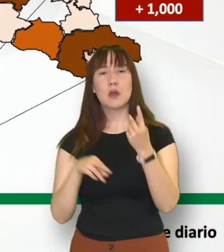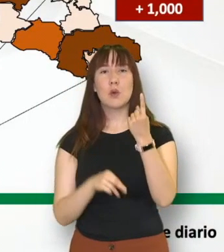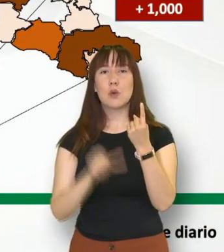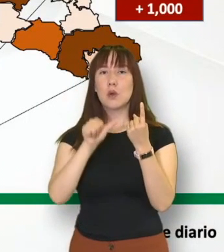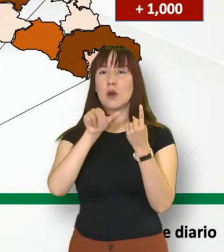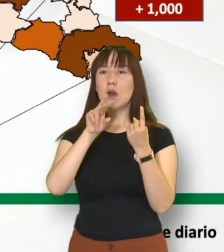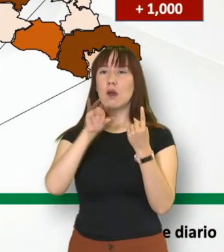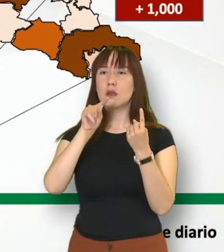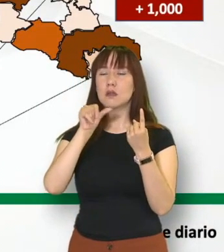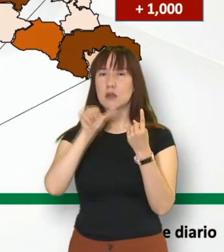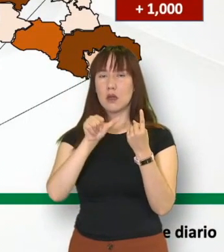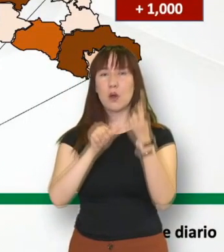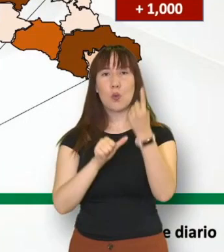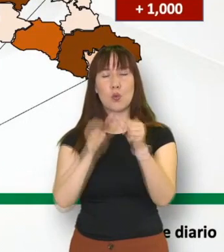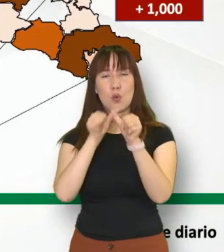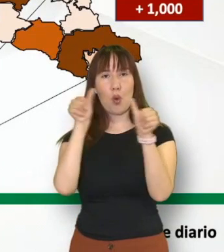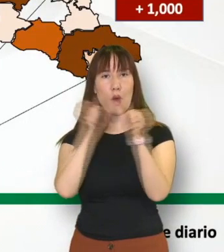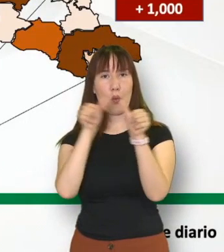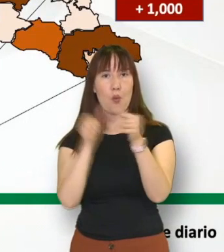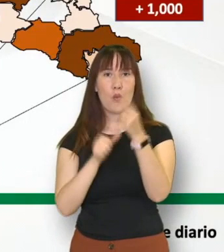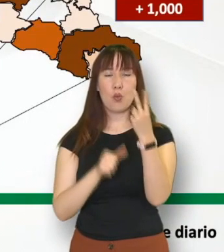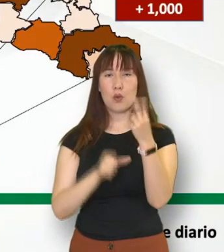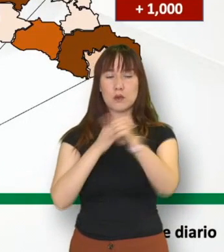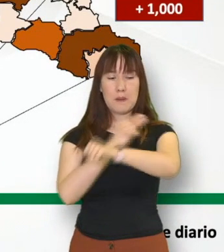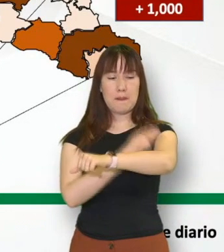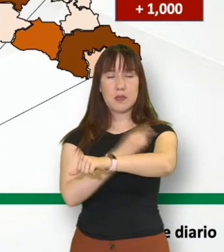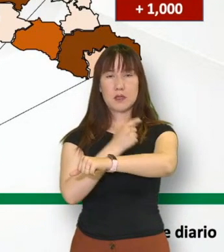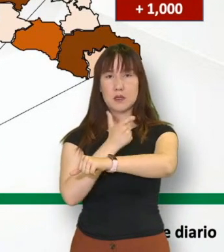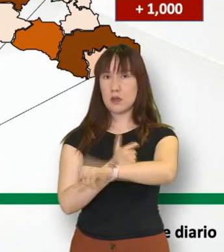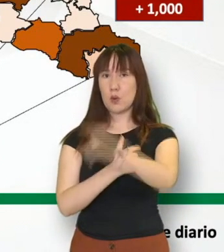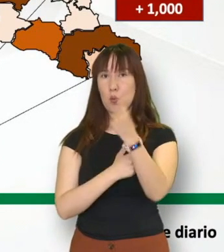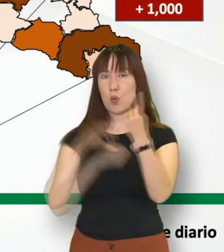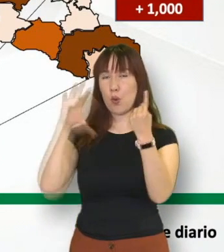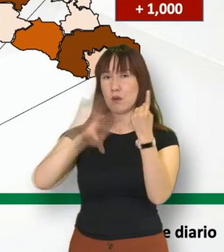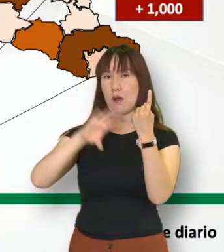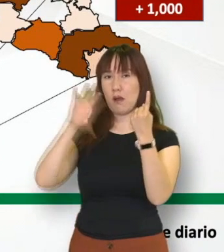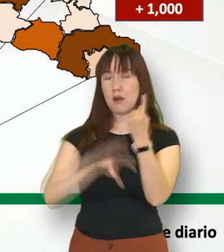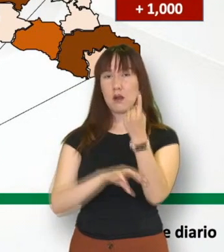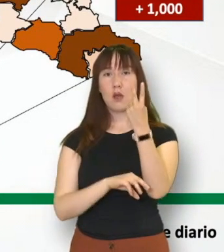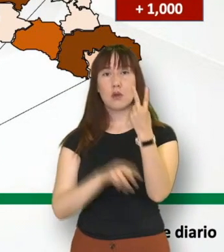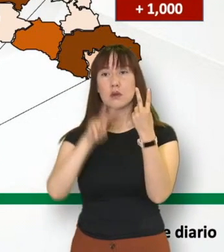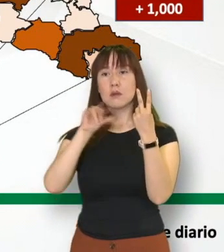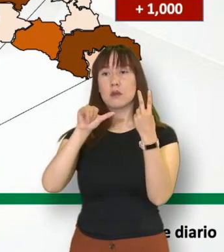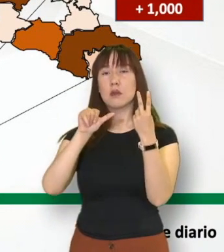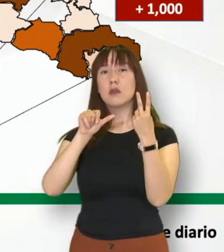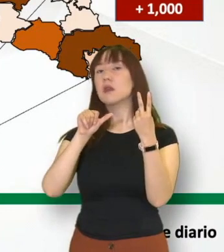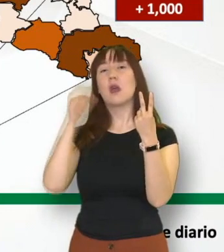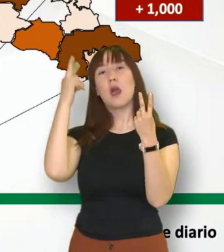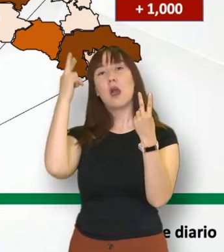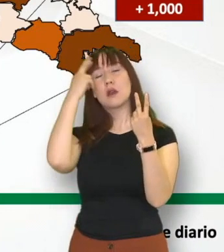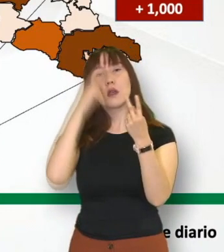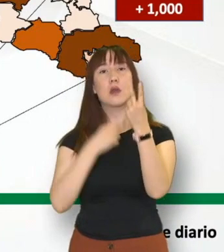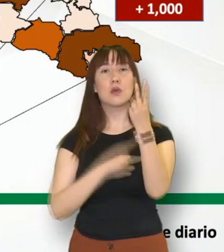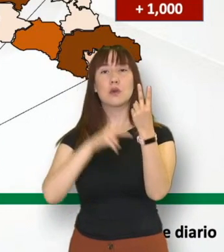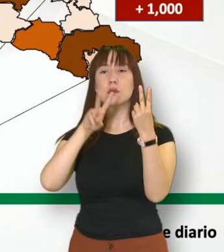Villa de Arista, también 1 en Agualulco, tenemos 2 en Mezquitic, tenemos 1 en Salinas, 2 en Villa de Reyes, 2 en Villa Hidalgo